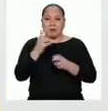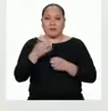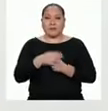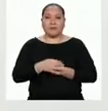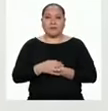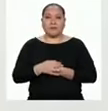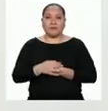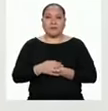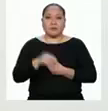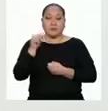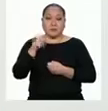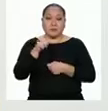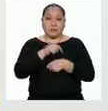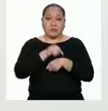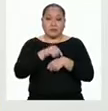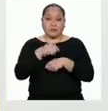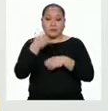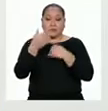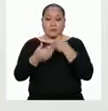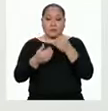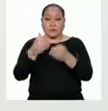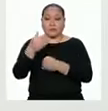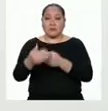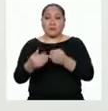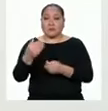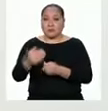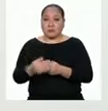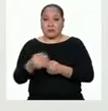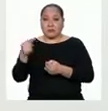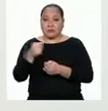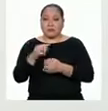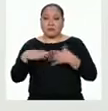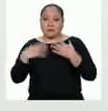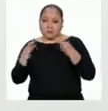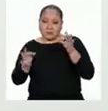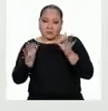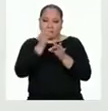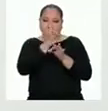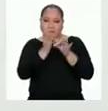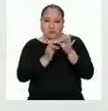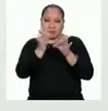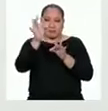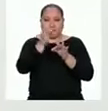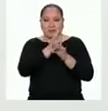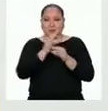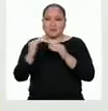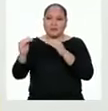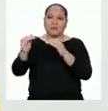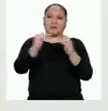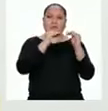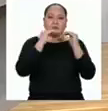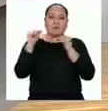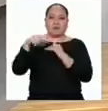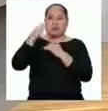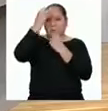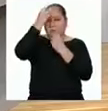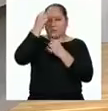esa forma. Al momento de procesar los datos, podemos hacer esos cambios para tener uniformidad en la